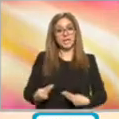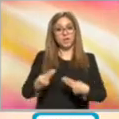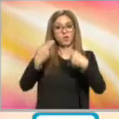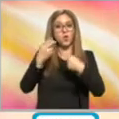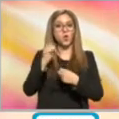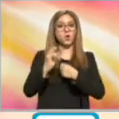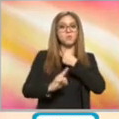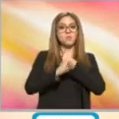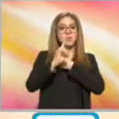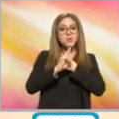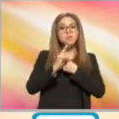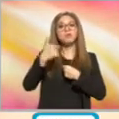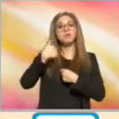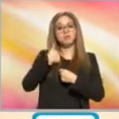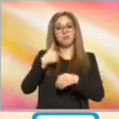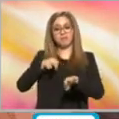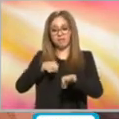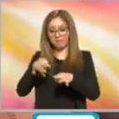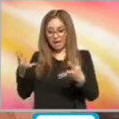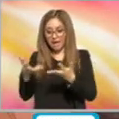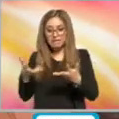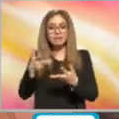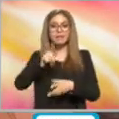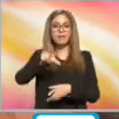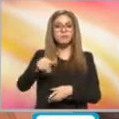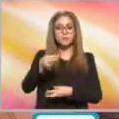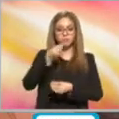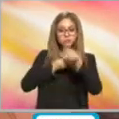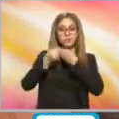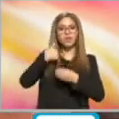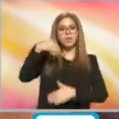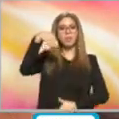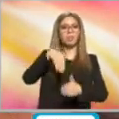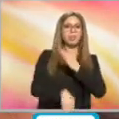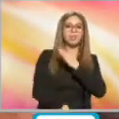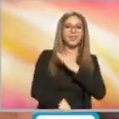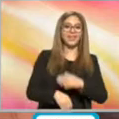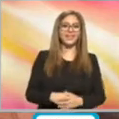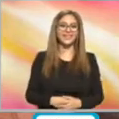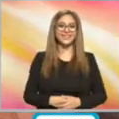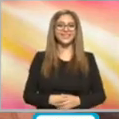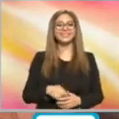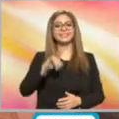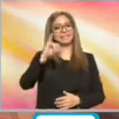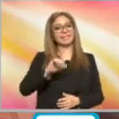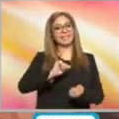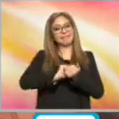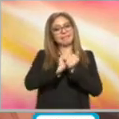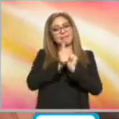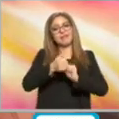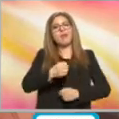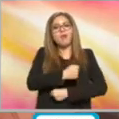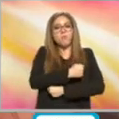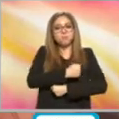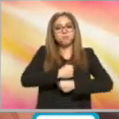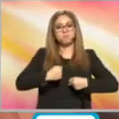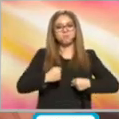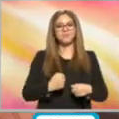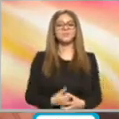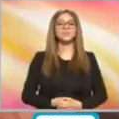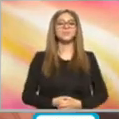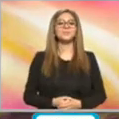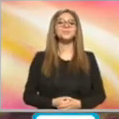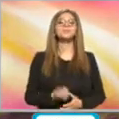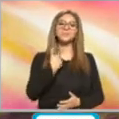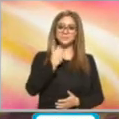porque podría comerme la materia prima. Lo vas a quebrar. Sí, lo podría quebrar. ¿Cómo Sí, estás, sí, hermano? yo terminarías, ¿verdad? Sí, redonda. Sí, redonda, sí. Muy bien,